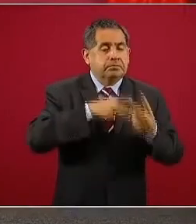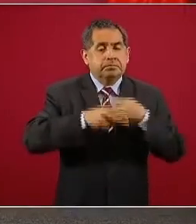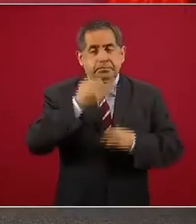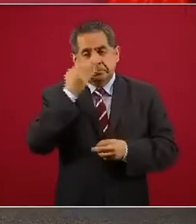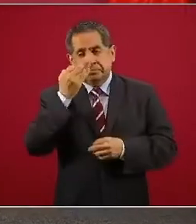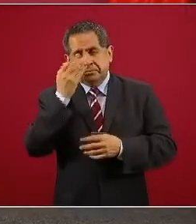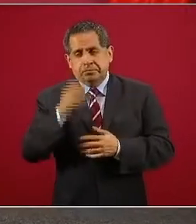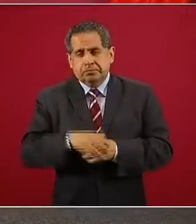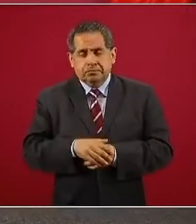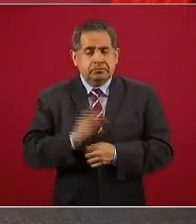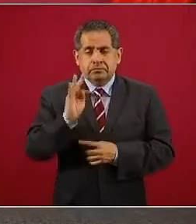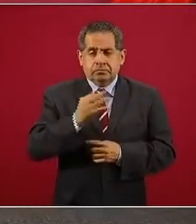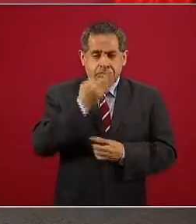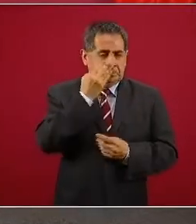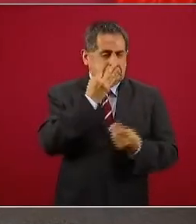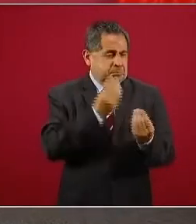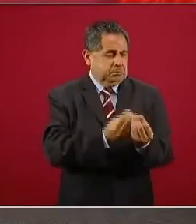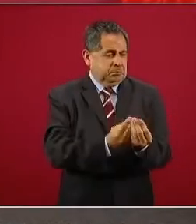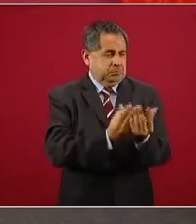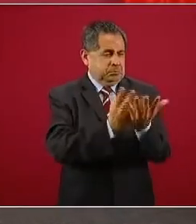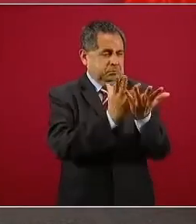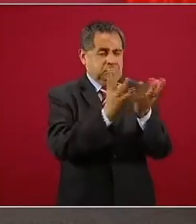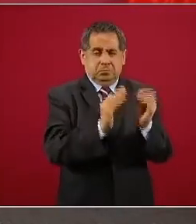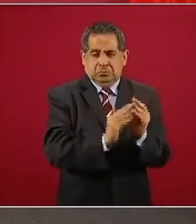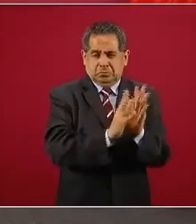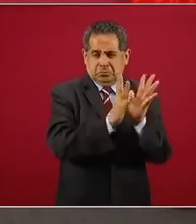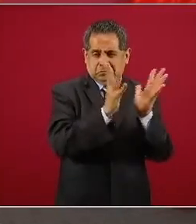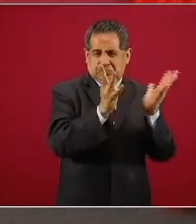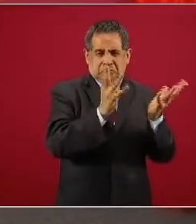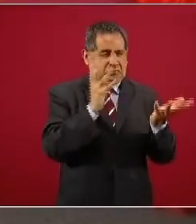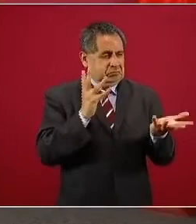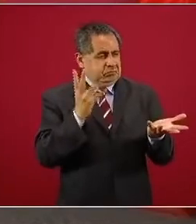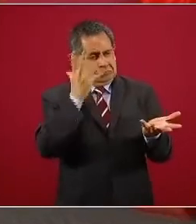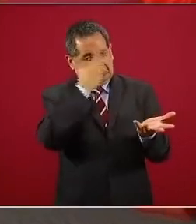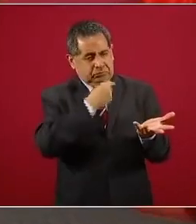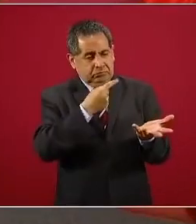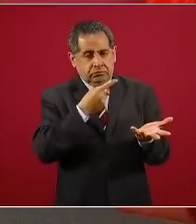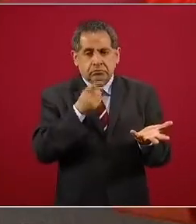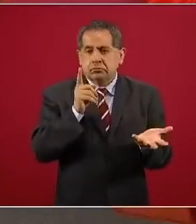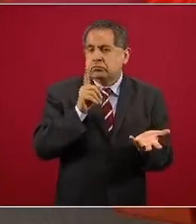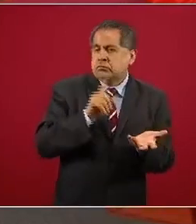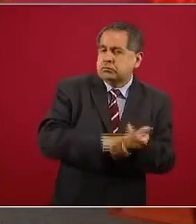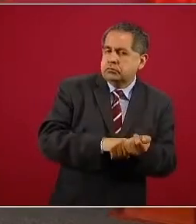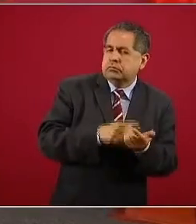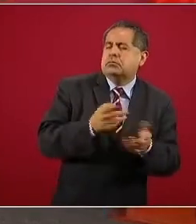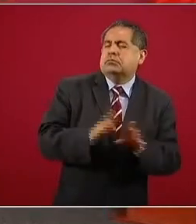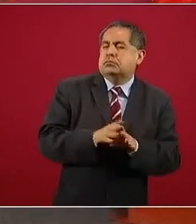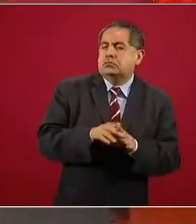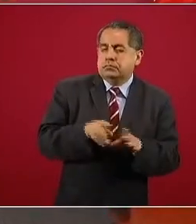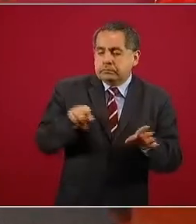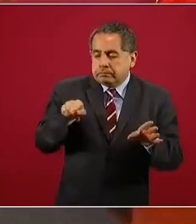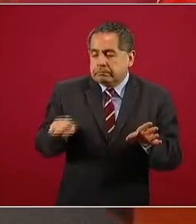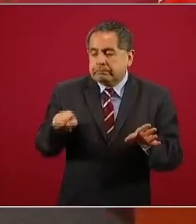Se puede tener un ramo de flores muy bello, y resulta que para que esas flores